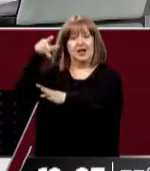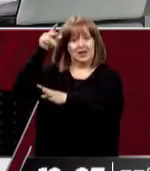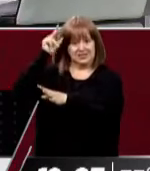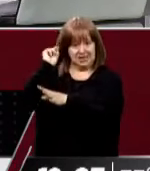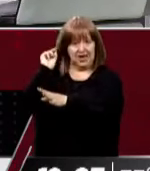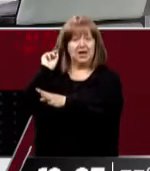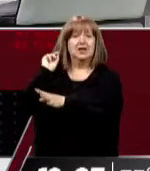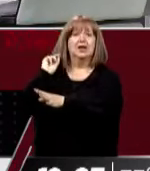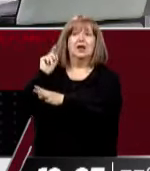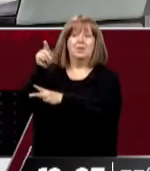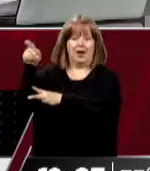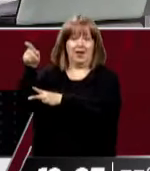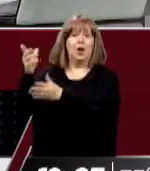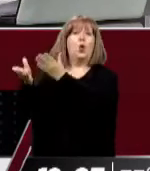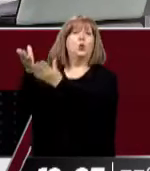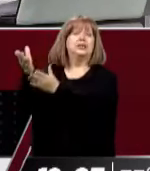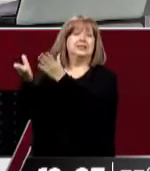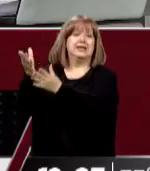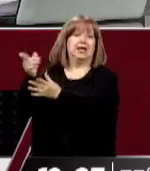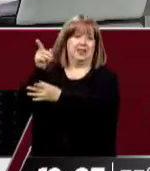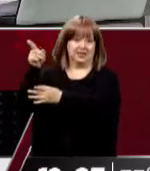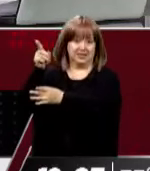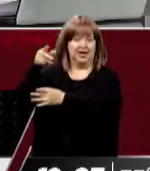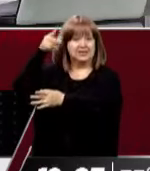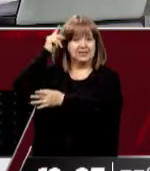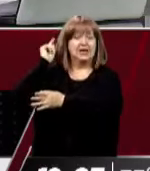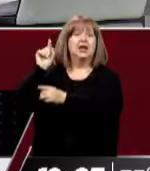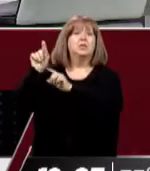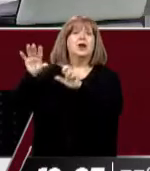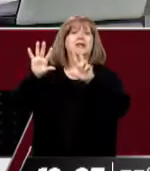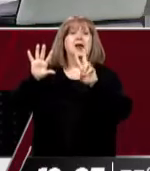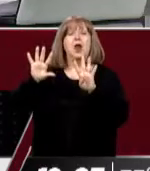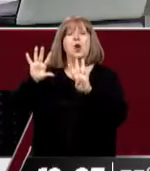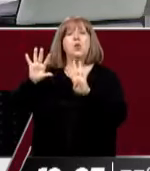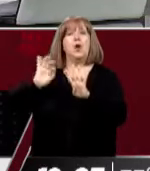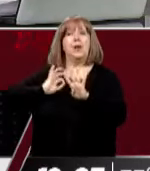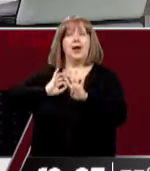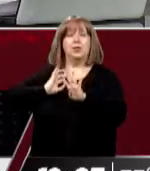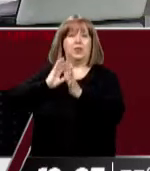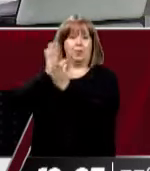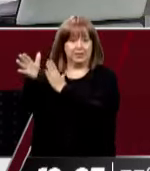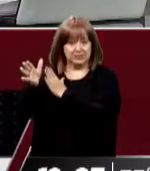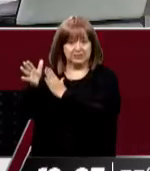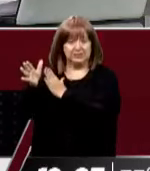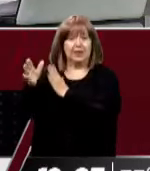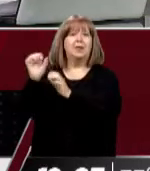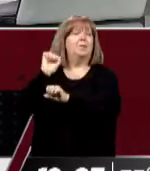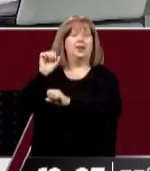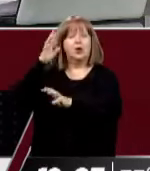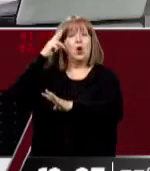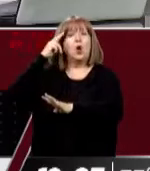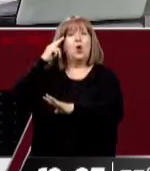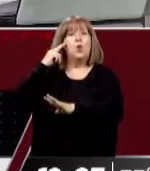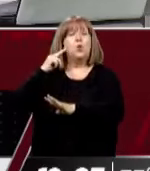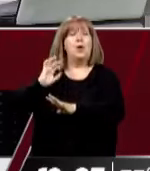enviado a Chile para que en este caso termine de cumplir su pena. Nueve años, ¿no? De prisión. Y por el hecho de haberse ido o fugado de